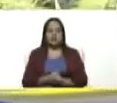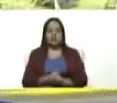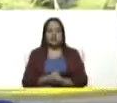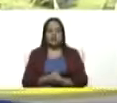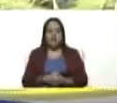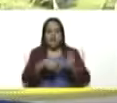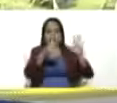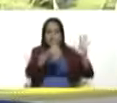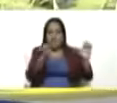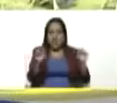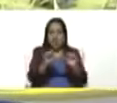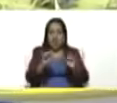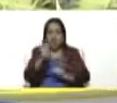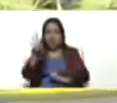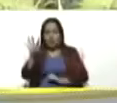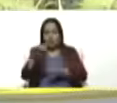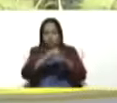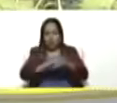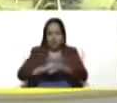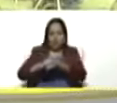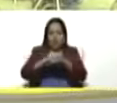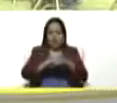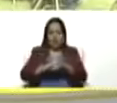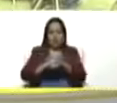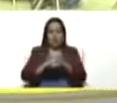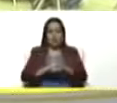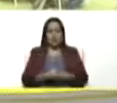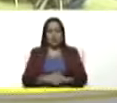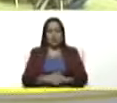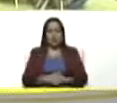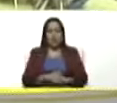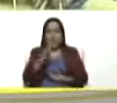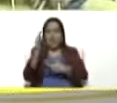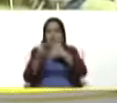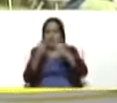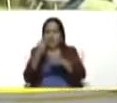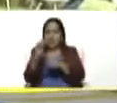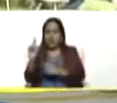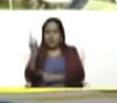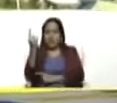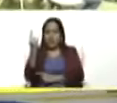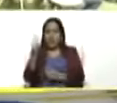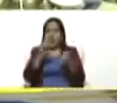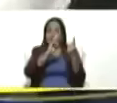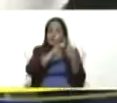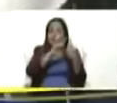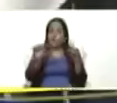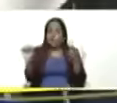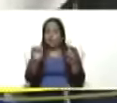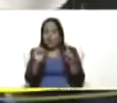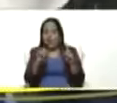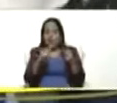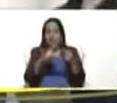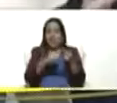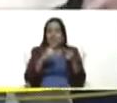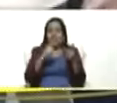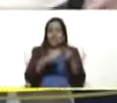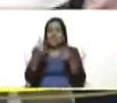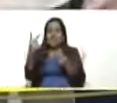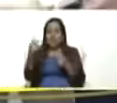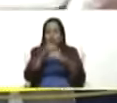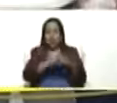6 de Mérida, 4 de Trujillo. Y de los 3 primeros puestos, 1 de Mérida y 2 de